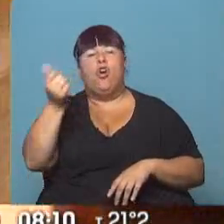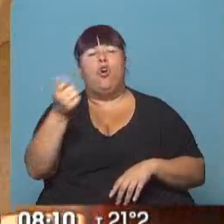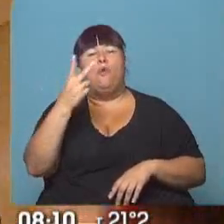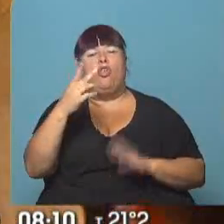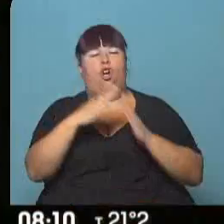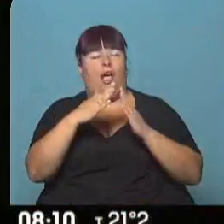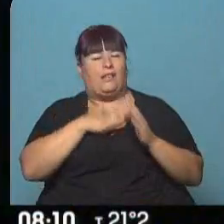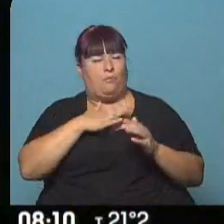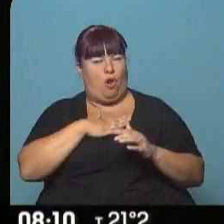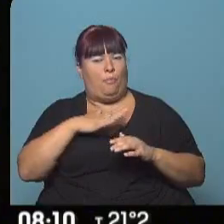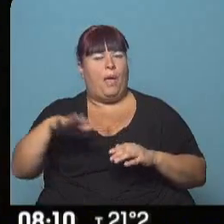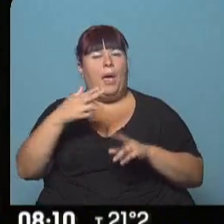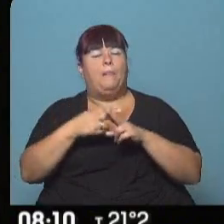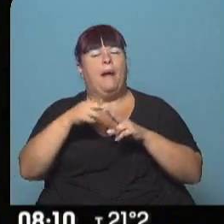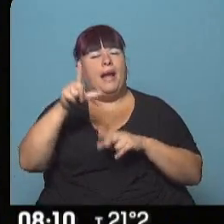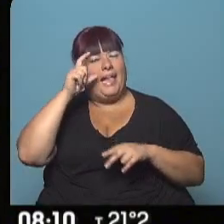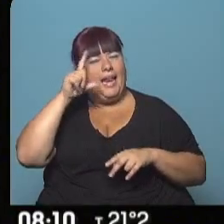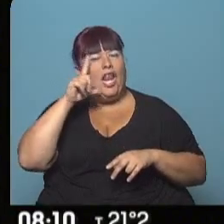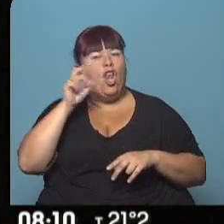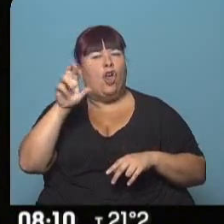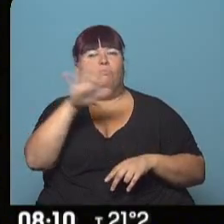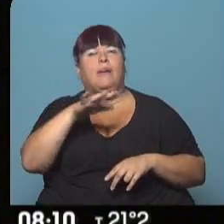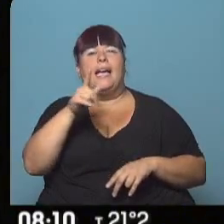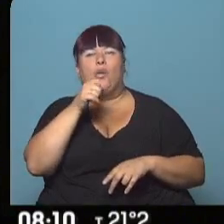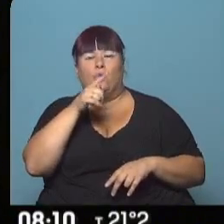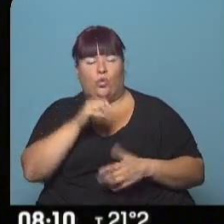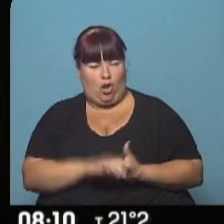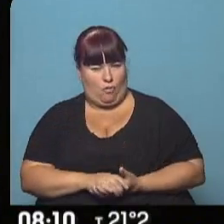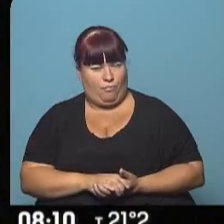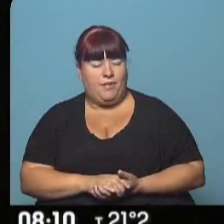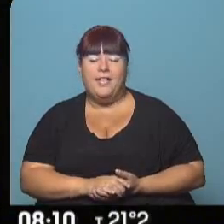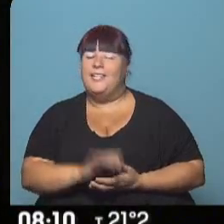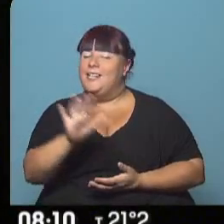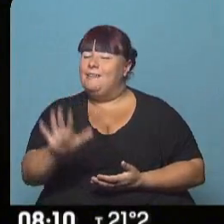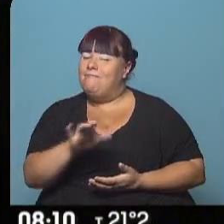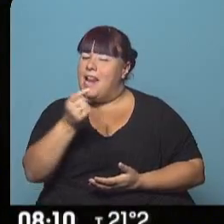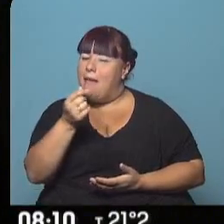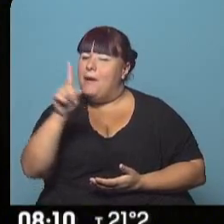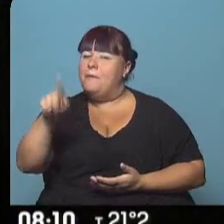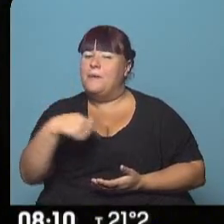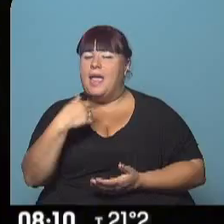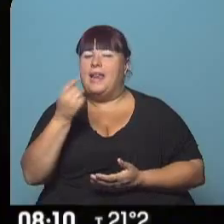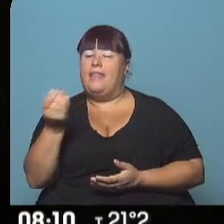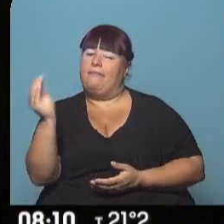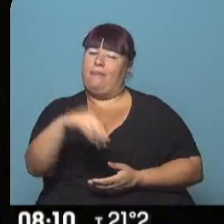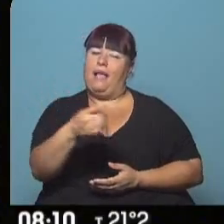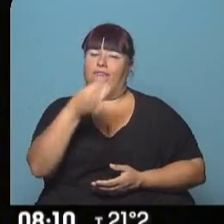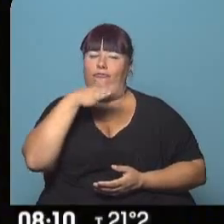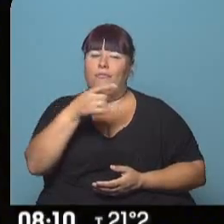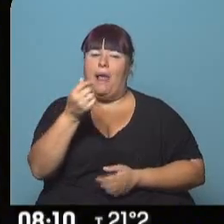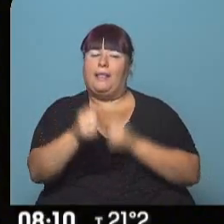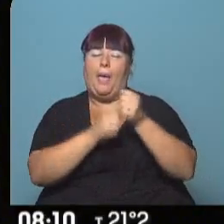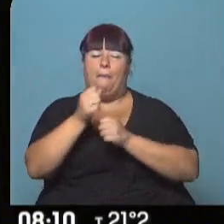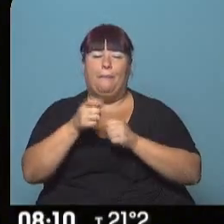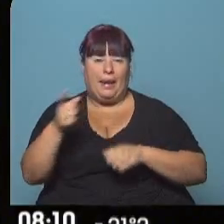de dos propiedades en parque leloir en el partido de ituzaingó la sospecha es que el dinero provino de la sobrefacturación de algunas empresas